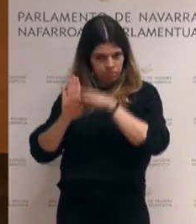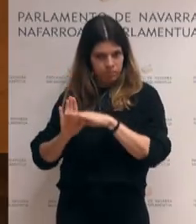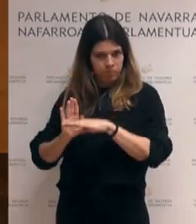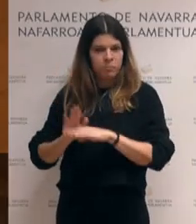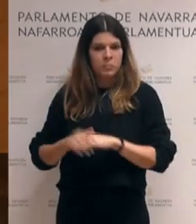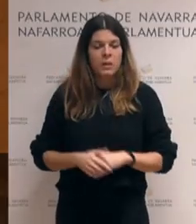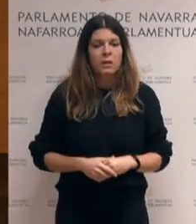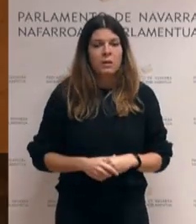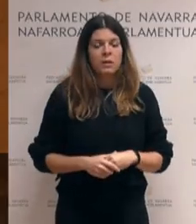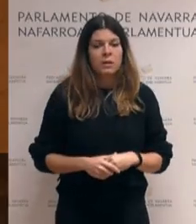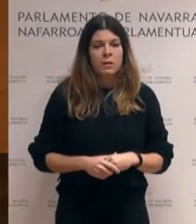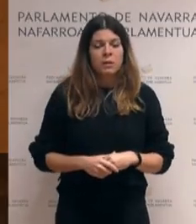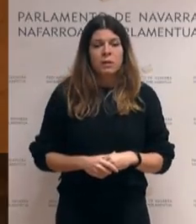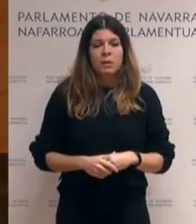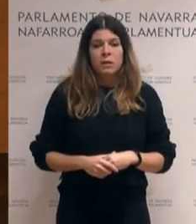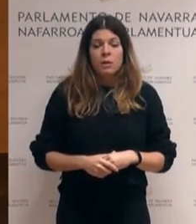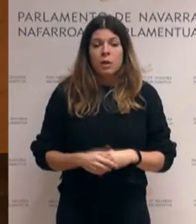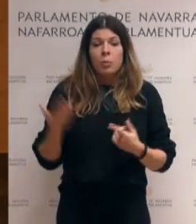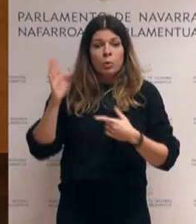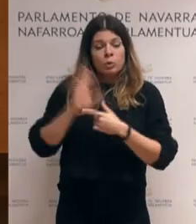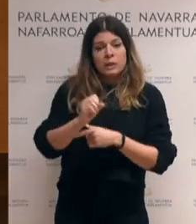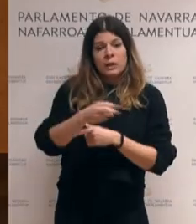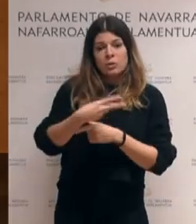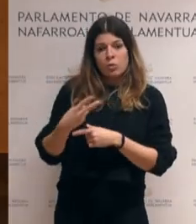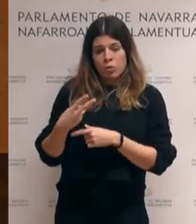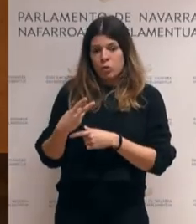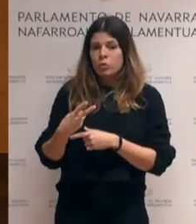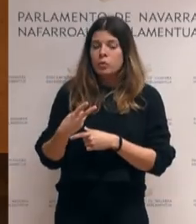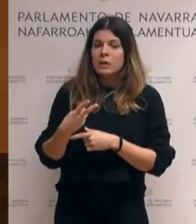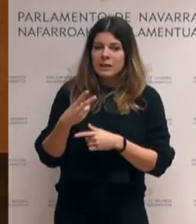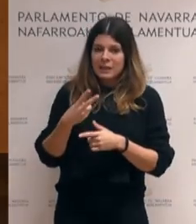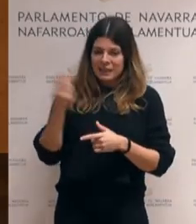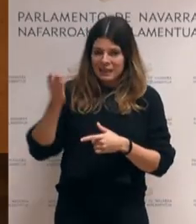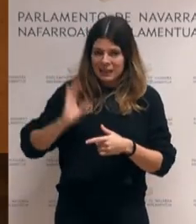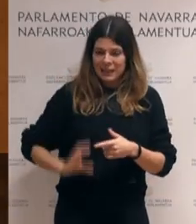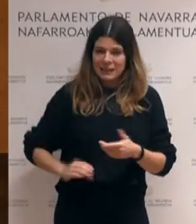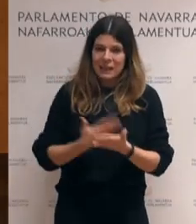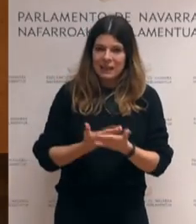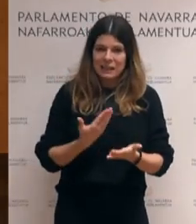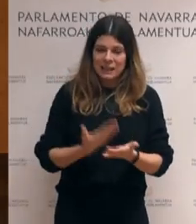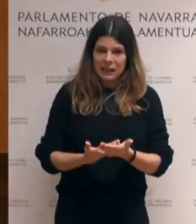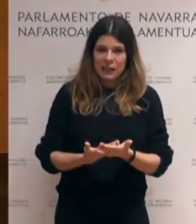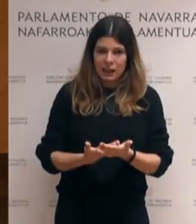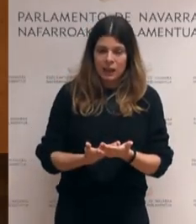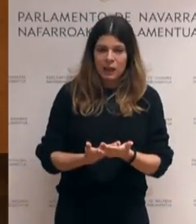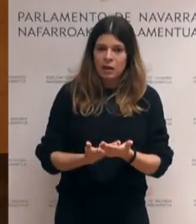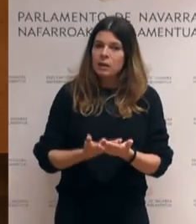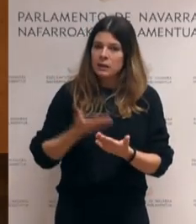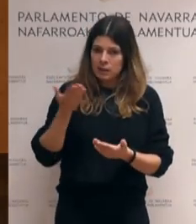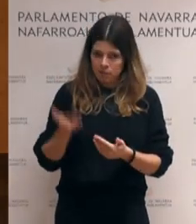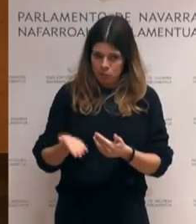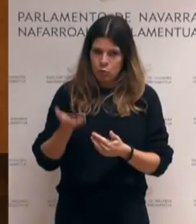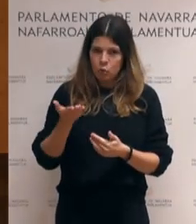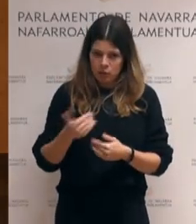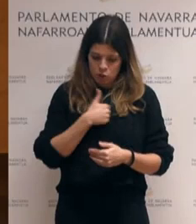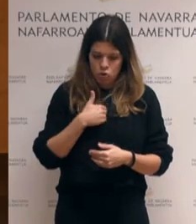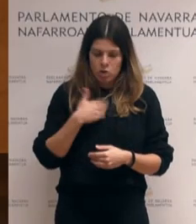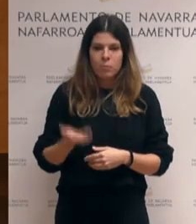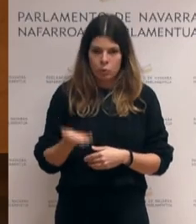un papel importante en esta propuesta de resolución a la renta garantizada y al ingreso mínimo vital pero como mi compañero el señor arza Ya